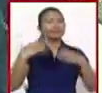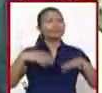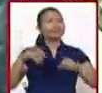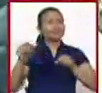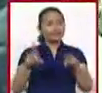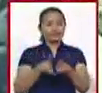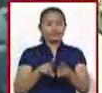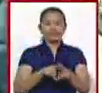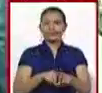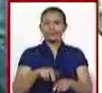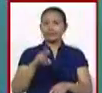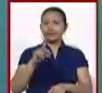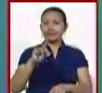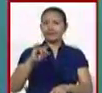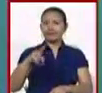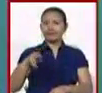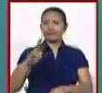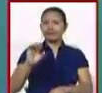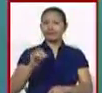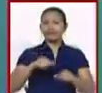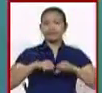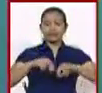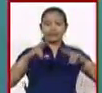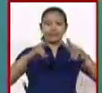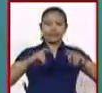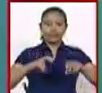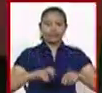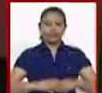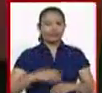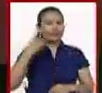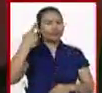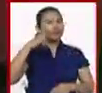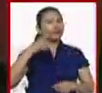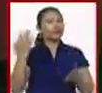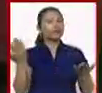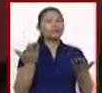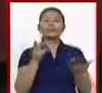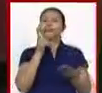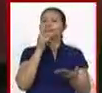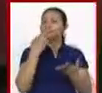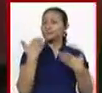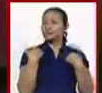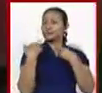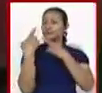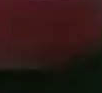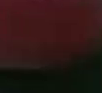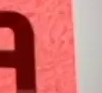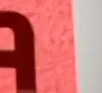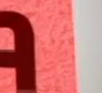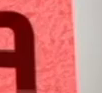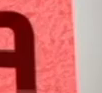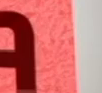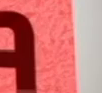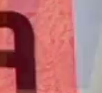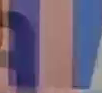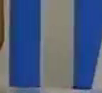llevaron. Asimismo, la unidad de DIPROVE continuará con las investigaciones respectivas para poder dar con los responsables de estos robos.